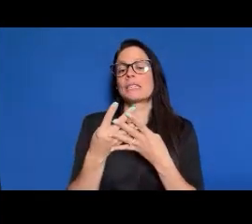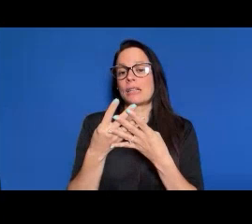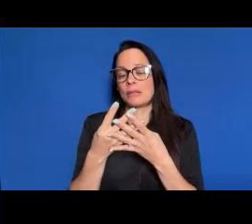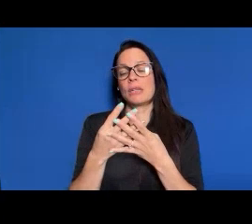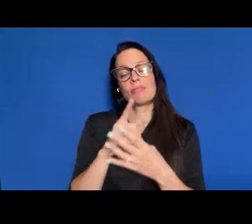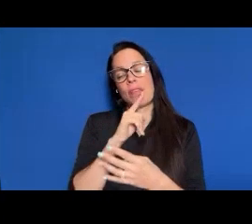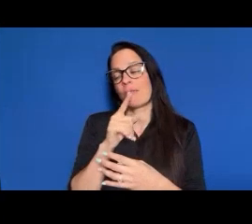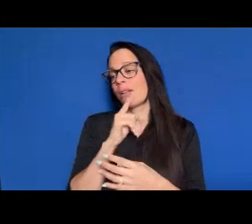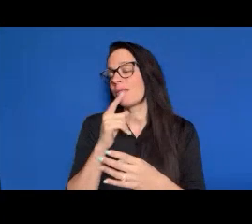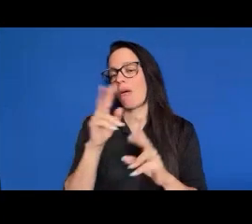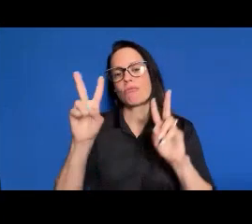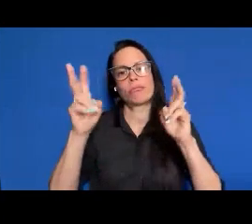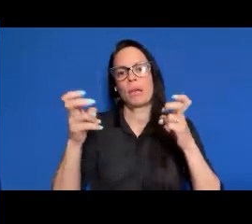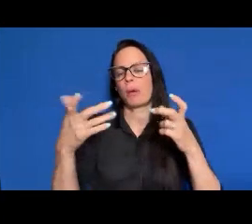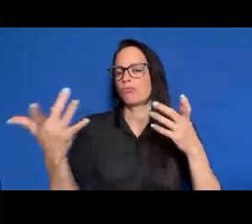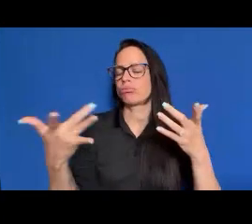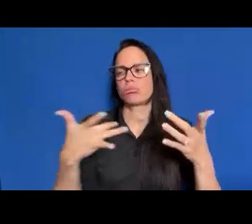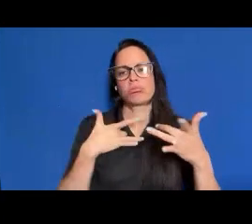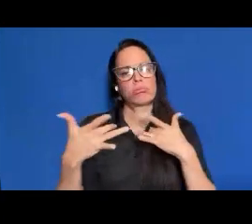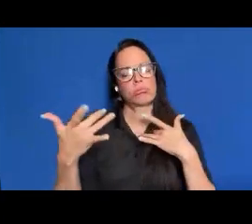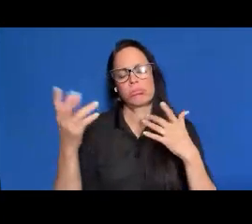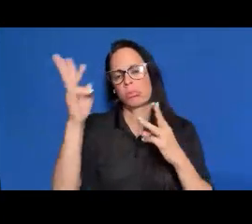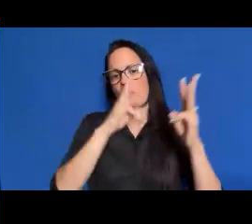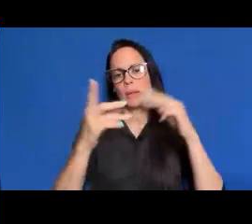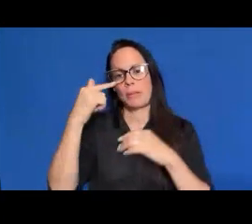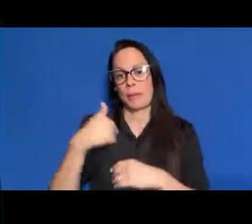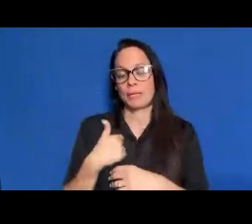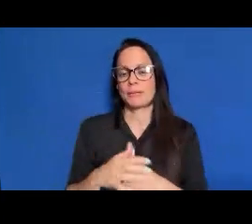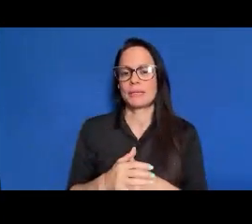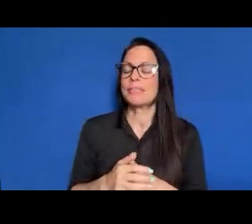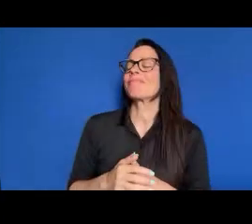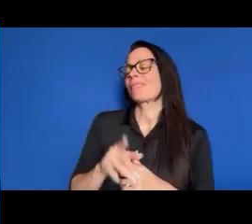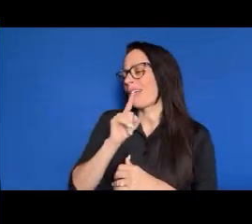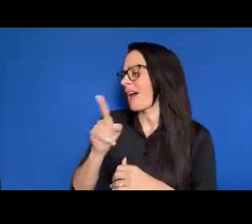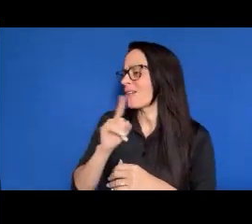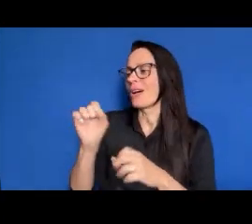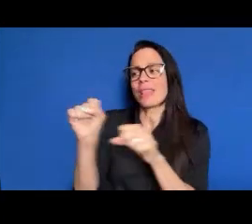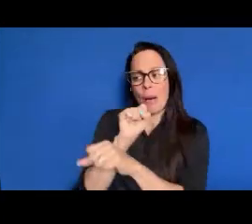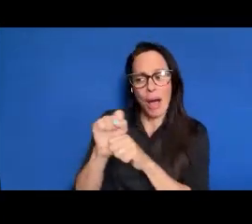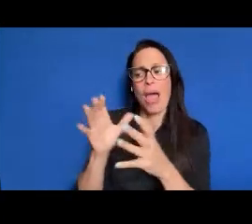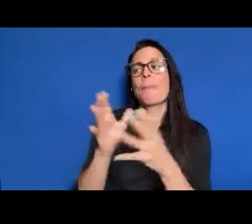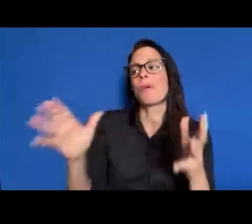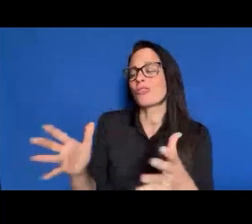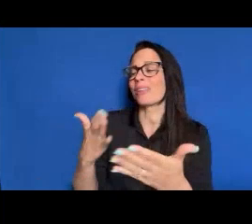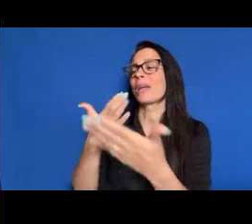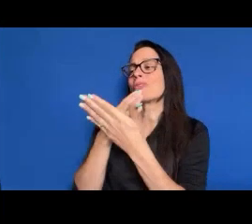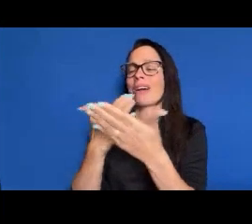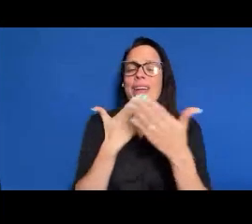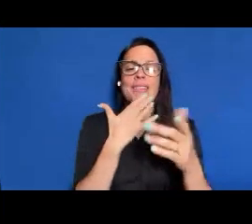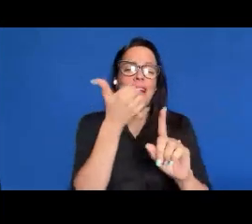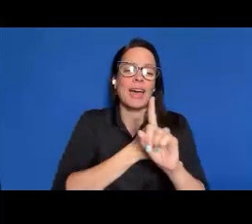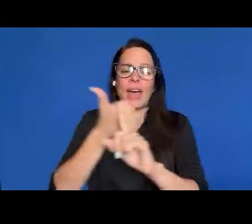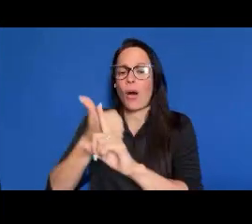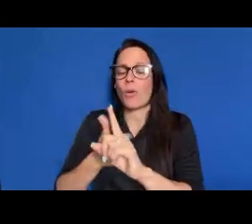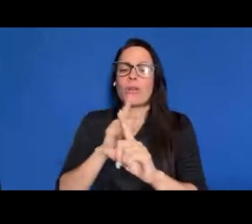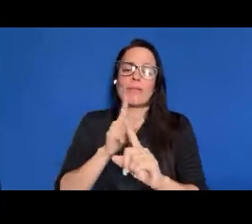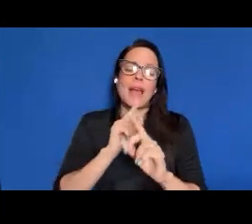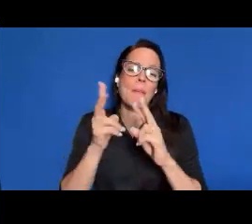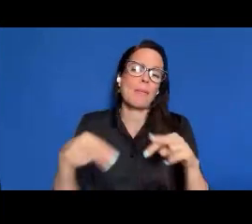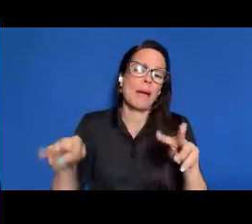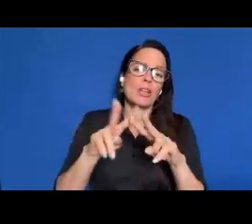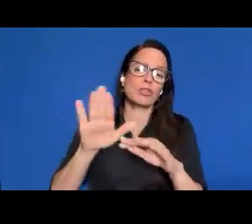pues, bienvenido. Gracias. Exacto. Trabajo, tarea tenemos, taller hay, así que gracias, ¿verdad? Cada uno de ustedes es muy valioso en lo que están contribuyendo.